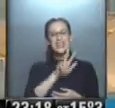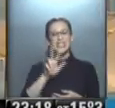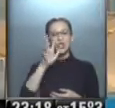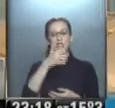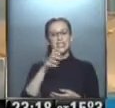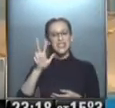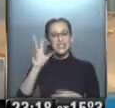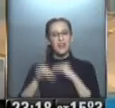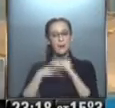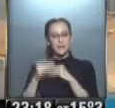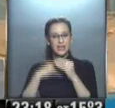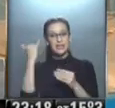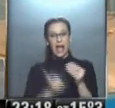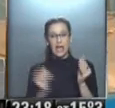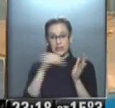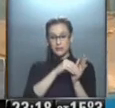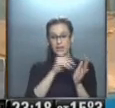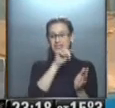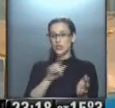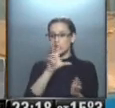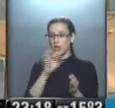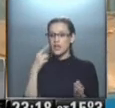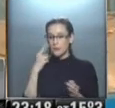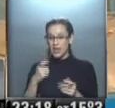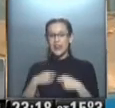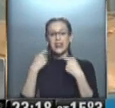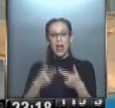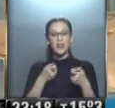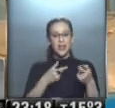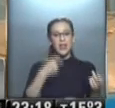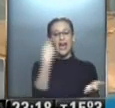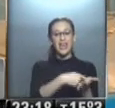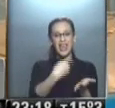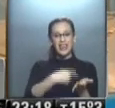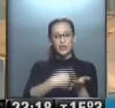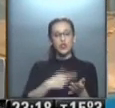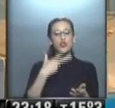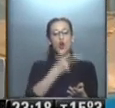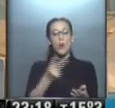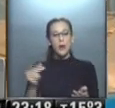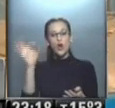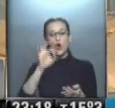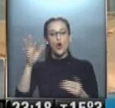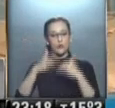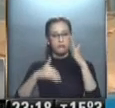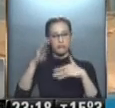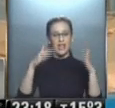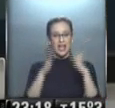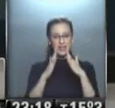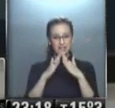anotaron, 130.000 serán beneficiadas con los créditos para comprar, construir o refaccionar viviendas. Los